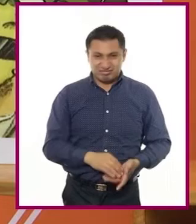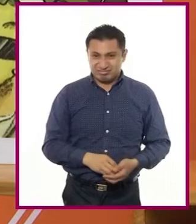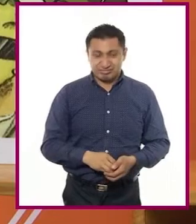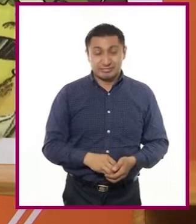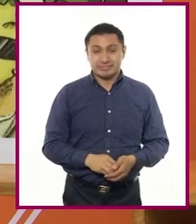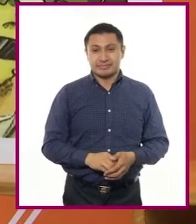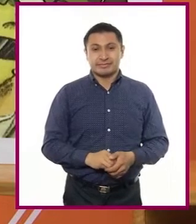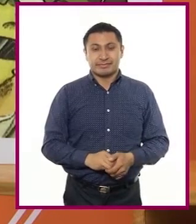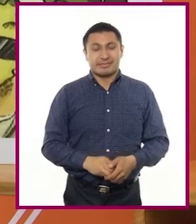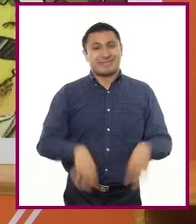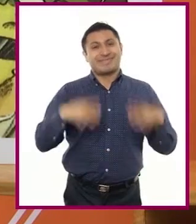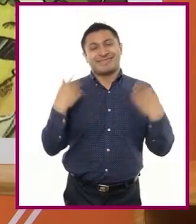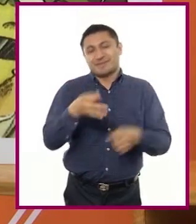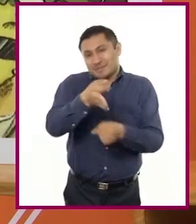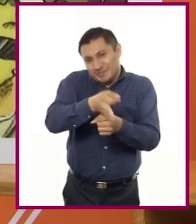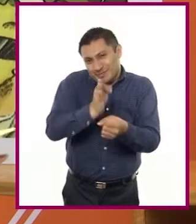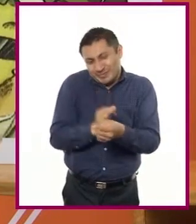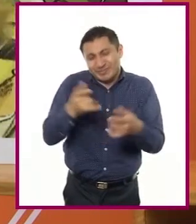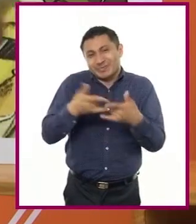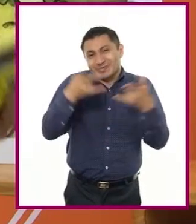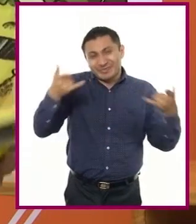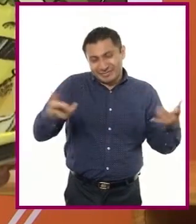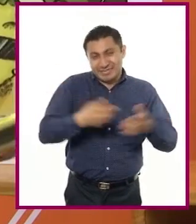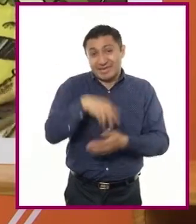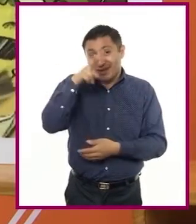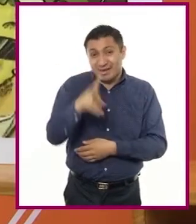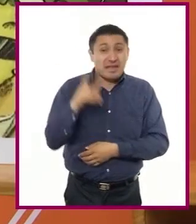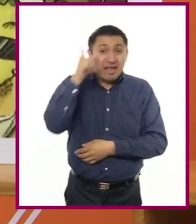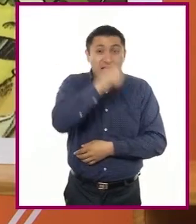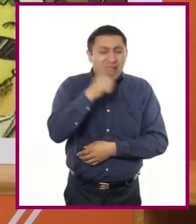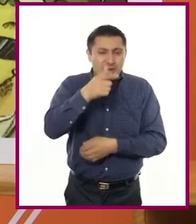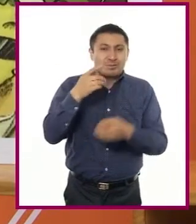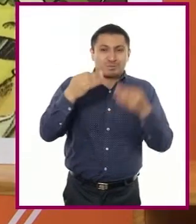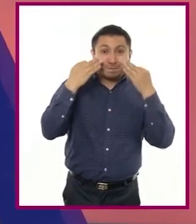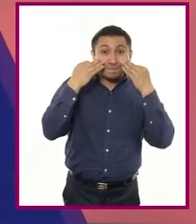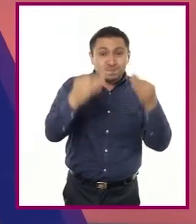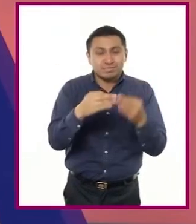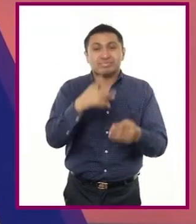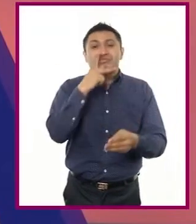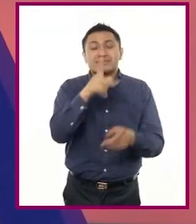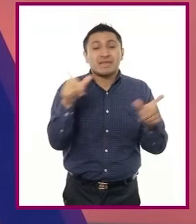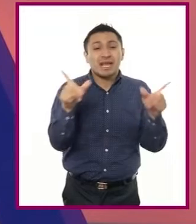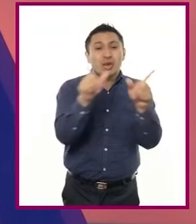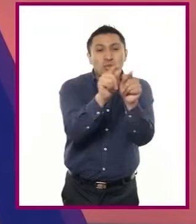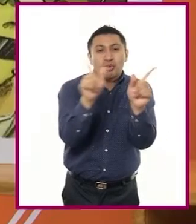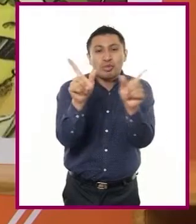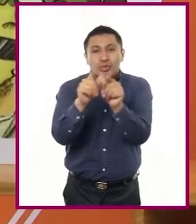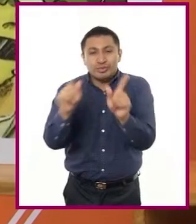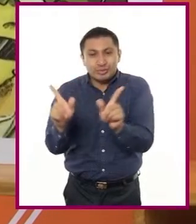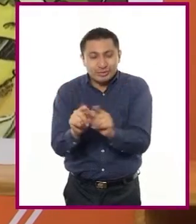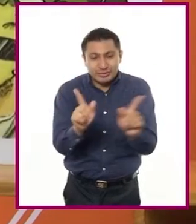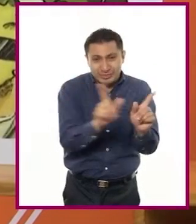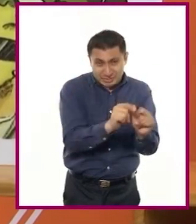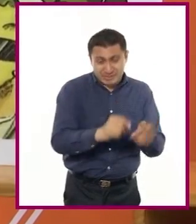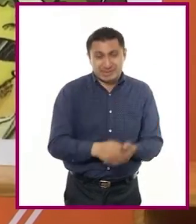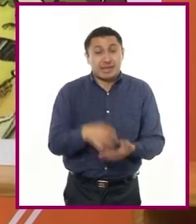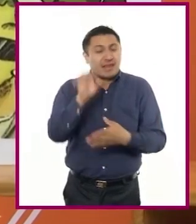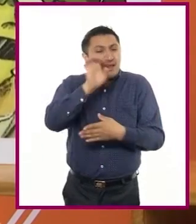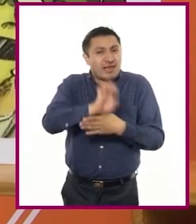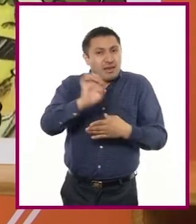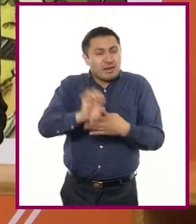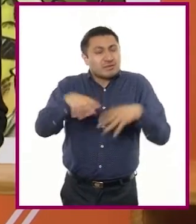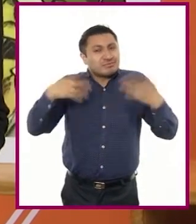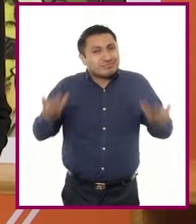Hay una carga de humorismo en la historieta, maestra. En cuanto al lenguaje, notamos el acortamiento de la palabra. Entonces,